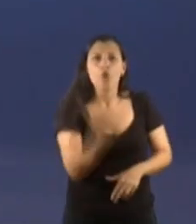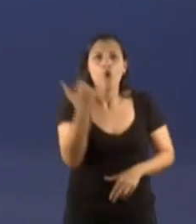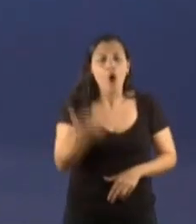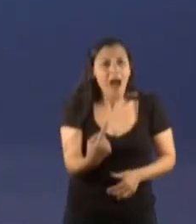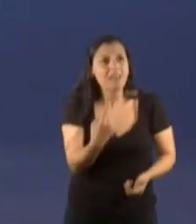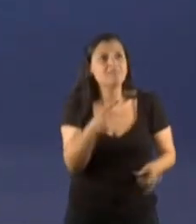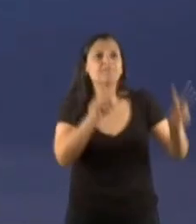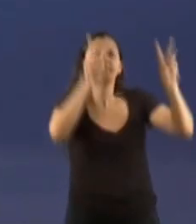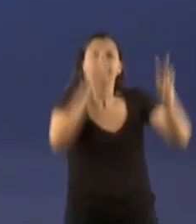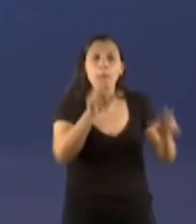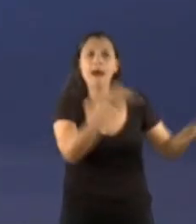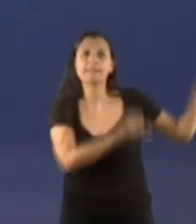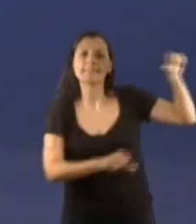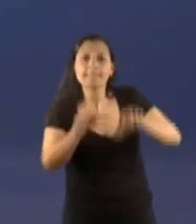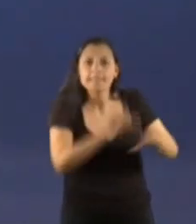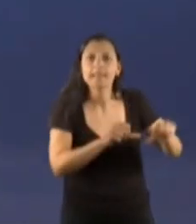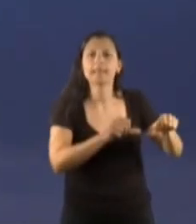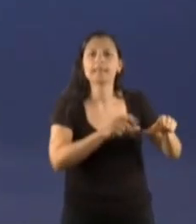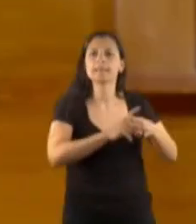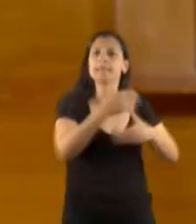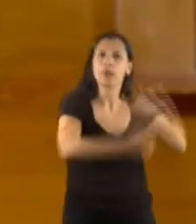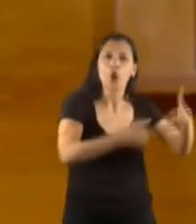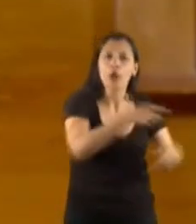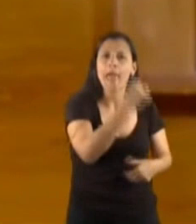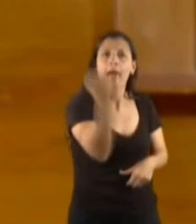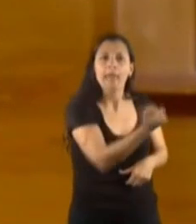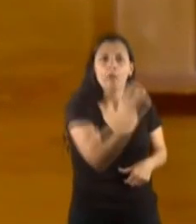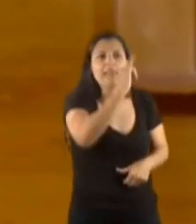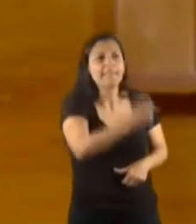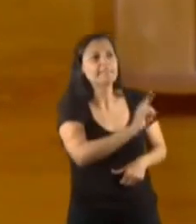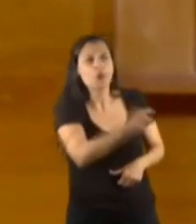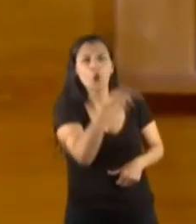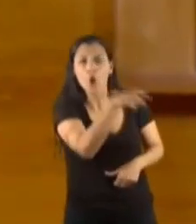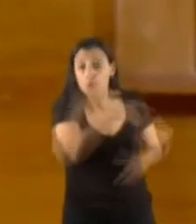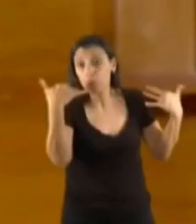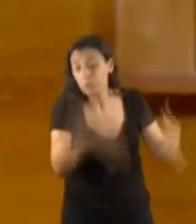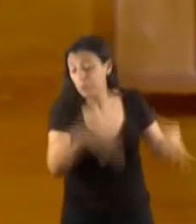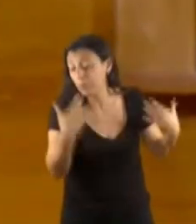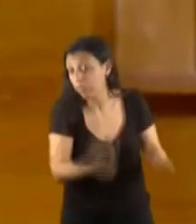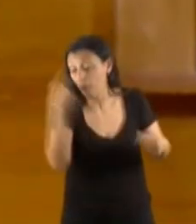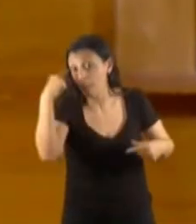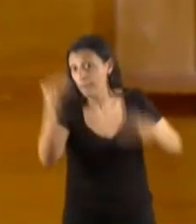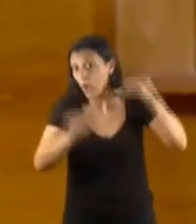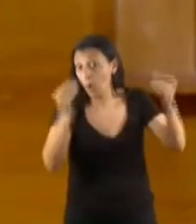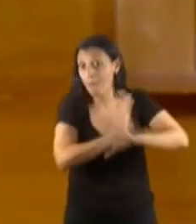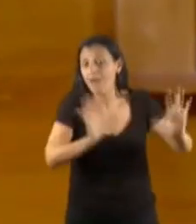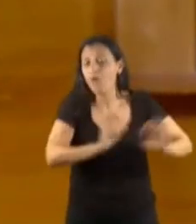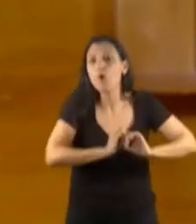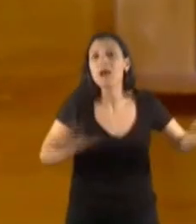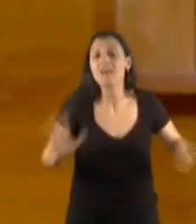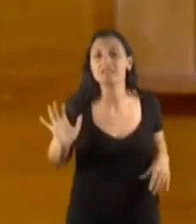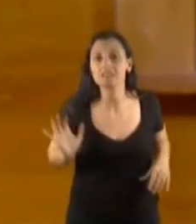si la ciencia y la tecnología son importantes para el desarrollo nacional me parece tremendo